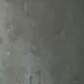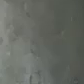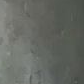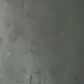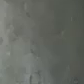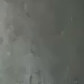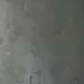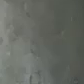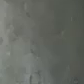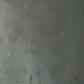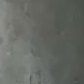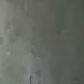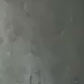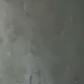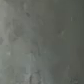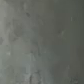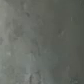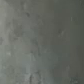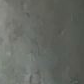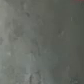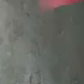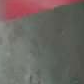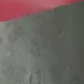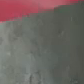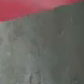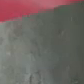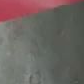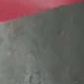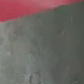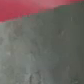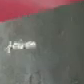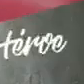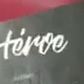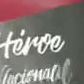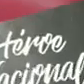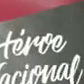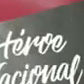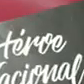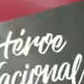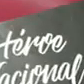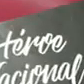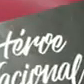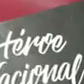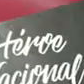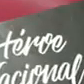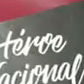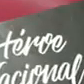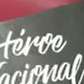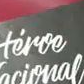avanzar y hacer nuevos descubrimientos. Y al Perú nos dejó un héroe nacional.